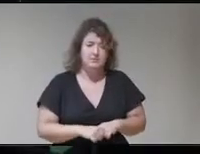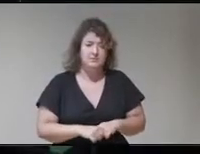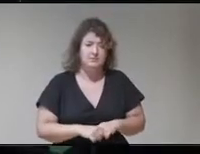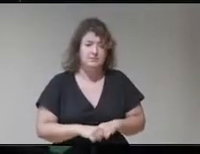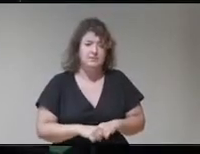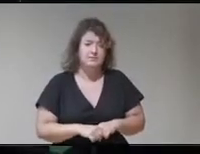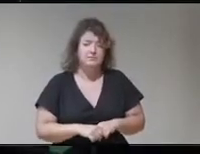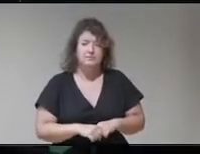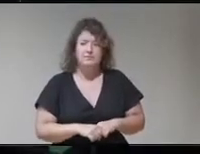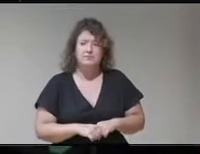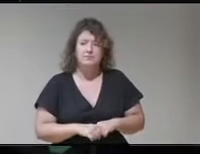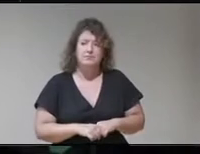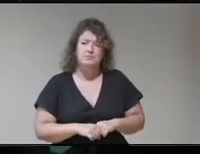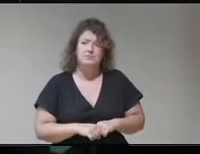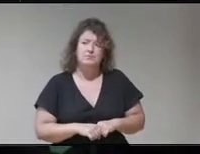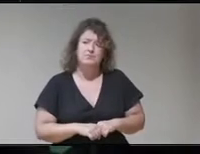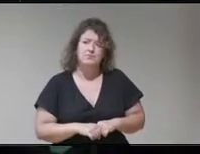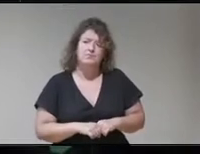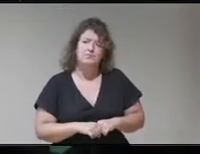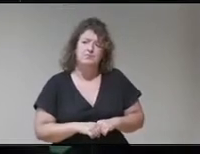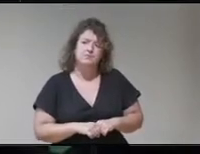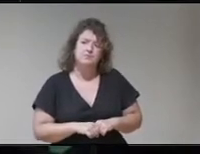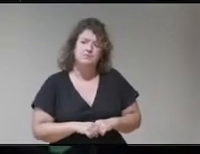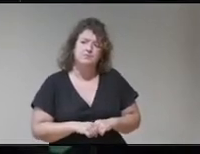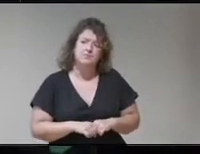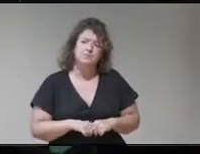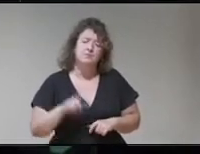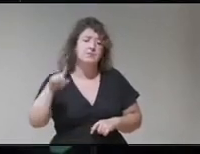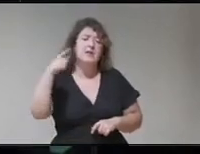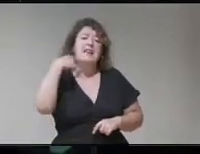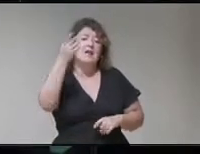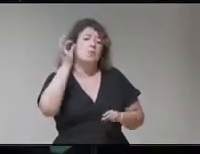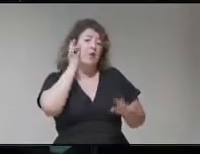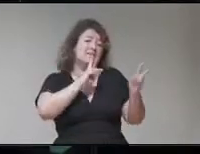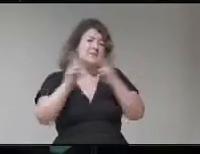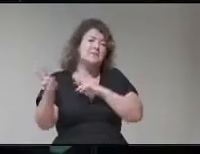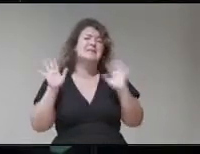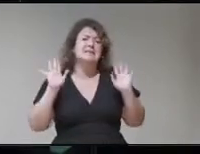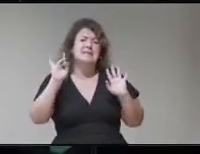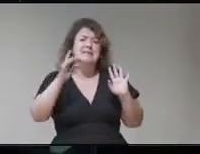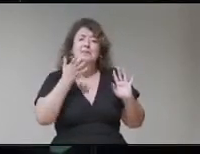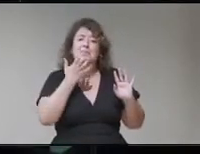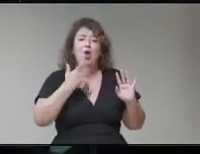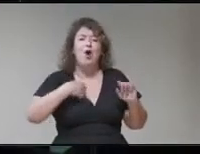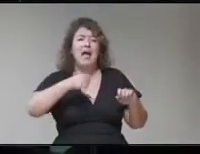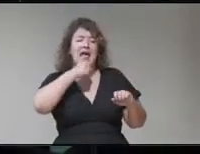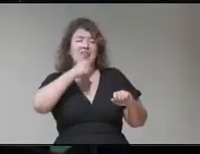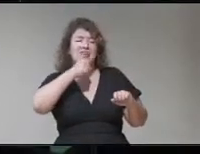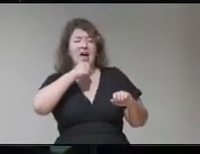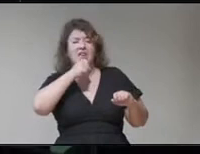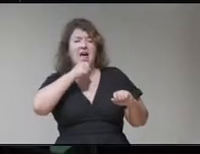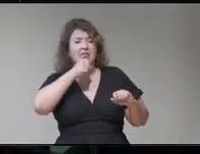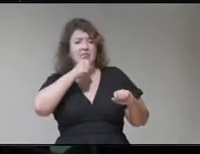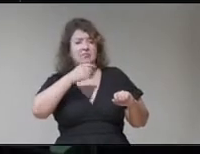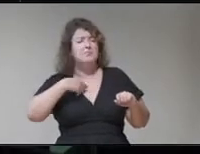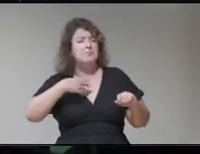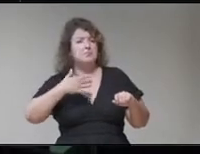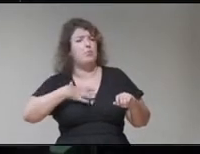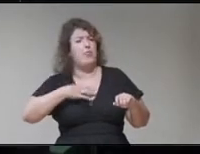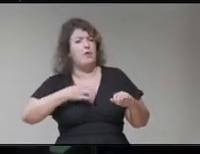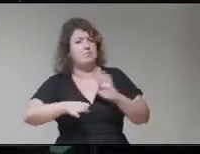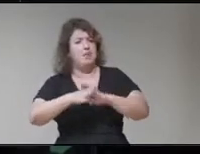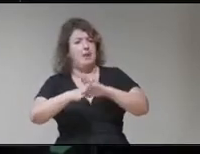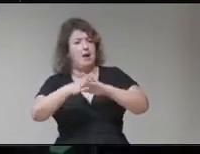¿Sabes? Sí, pero no se ha traducido en una disminución de la longevidad. ¿Ha aumentado esa?